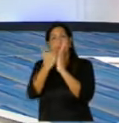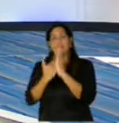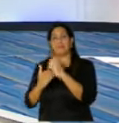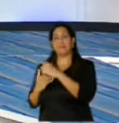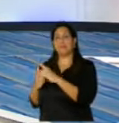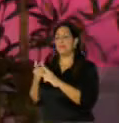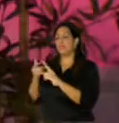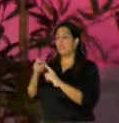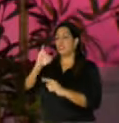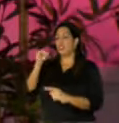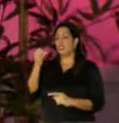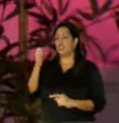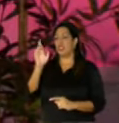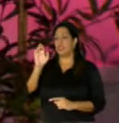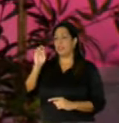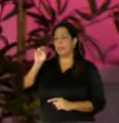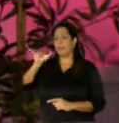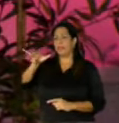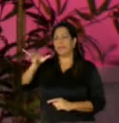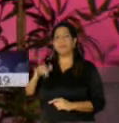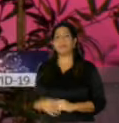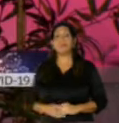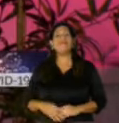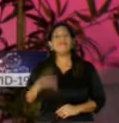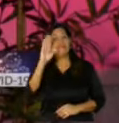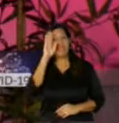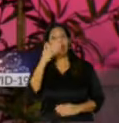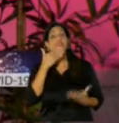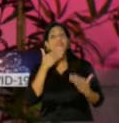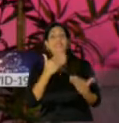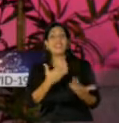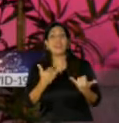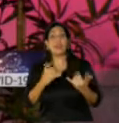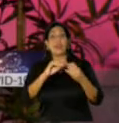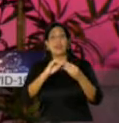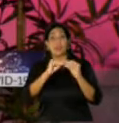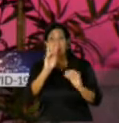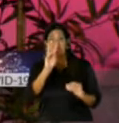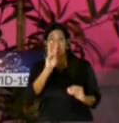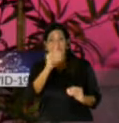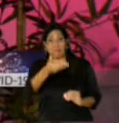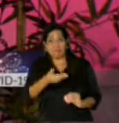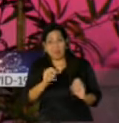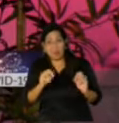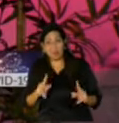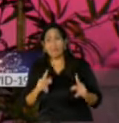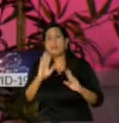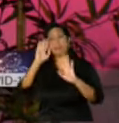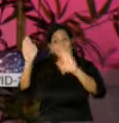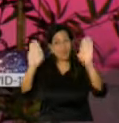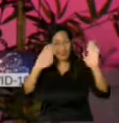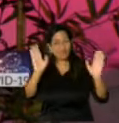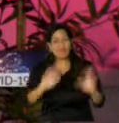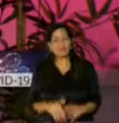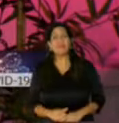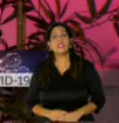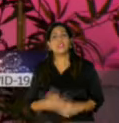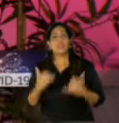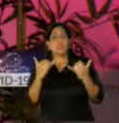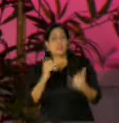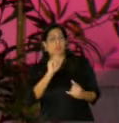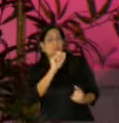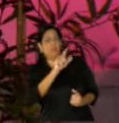Univision. Jeremy. Gracias, David, y gracias una vez más a WIPR por esta oportunidad. Buenos días y saludos a todos los miembros del Task Force. Quisiera